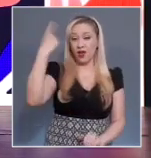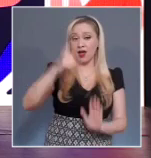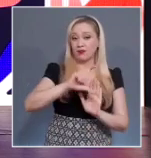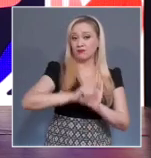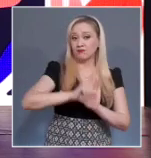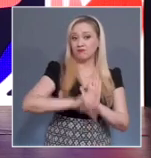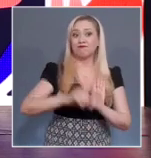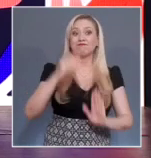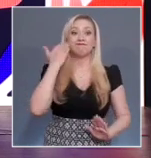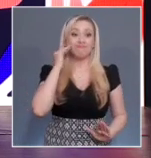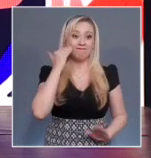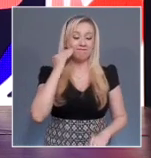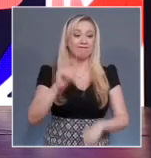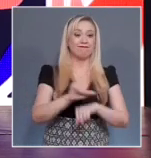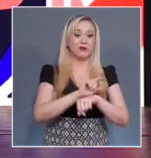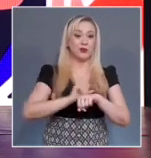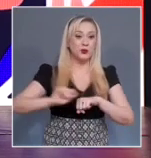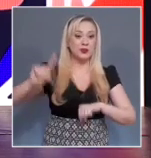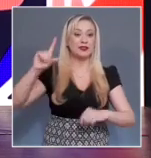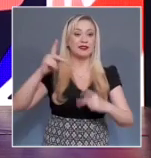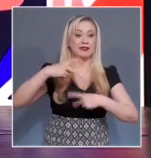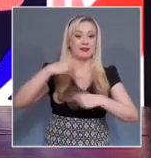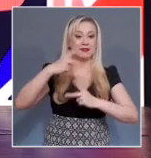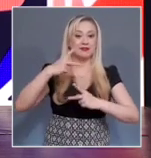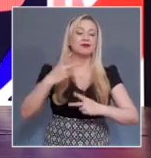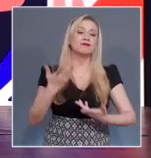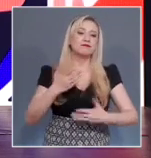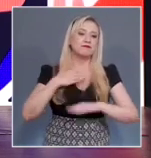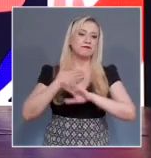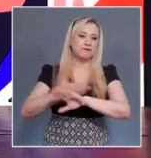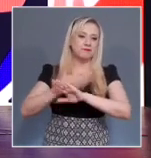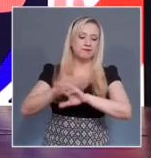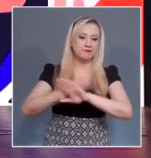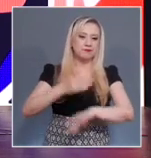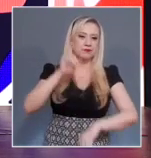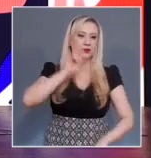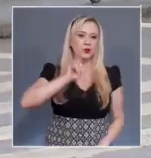en contra de las mujeres para inhibir su participación en la política.